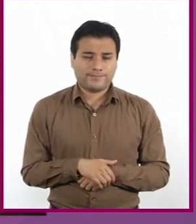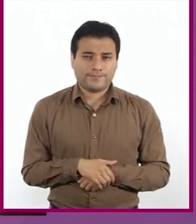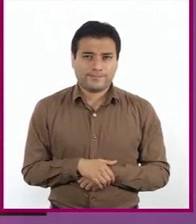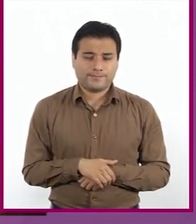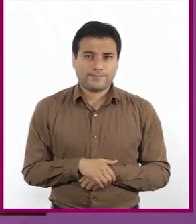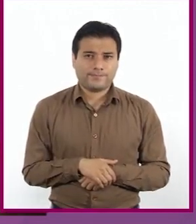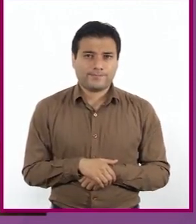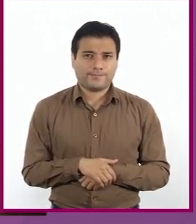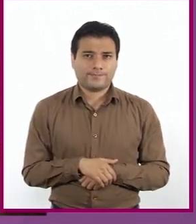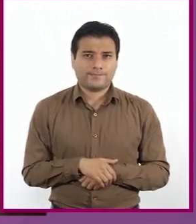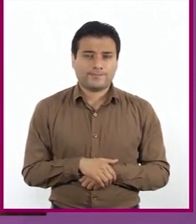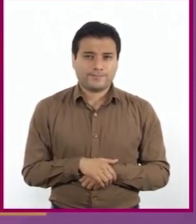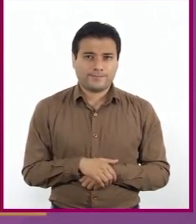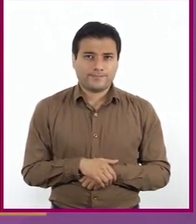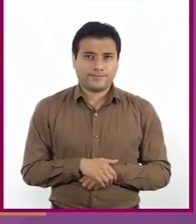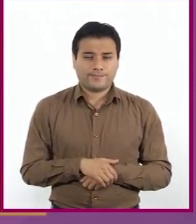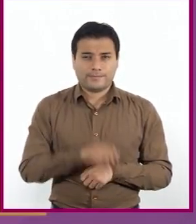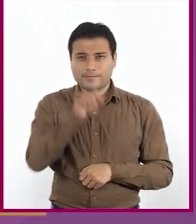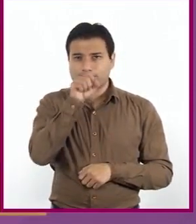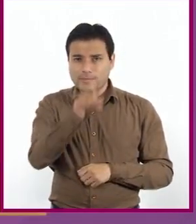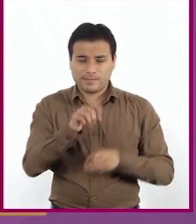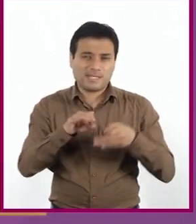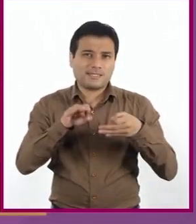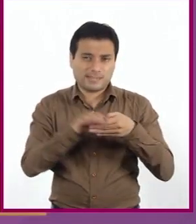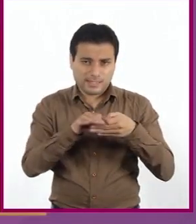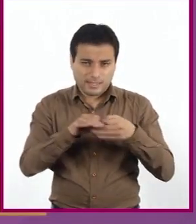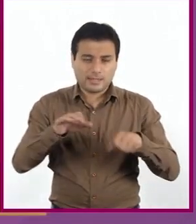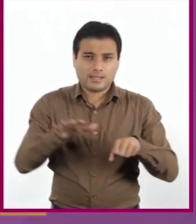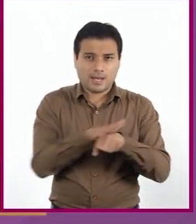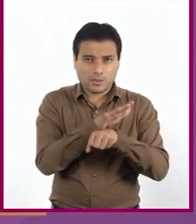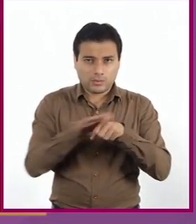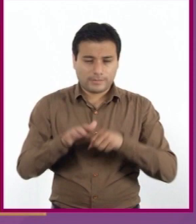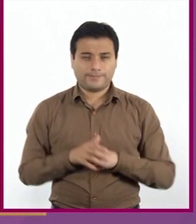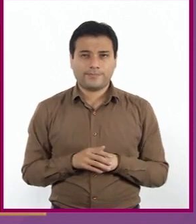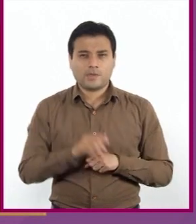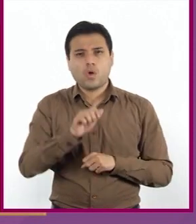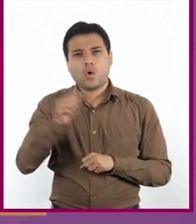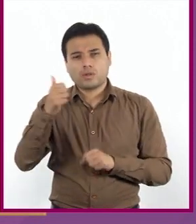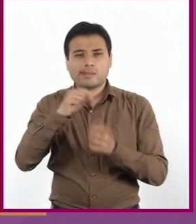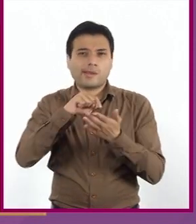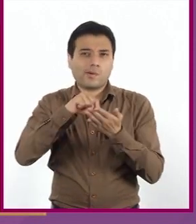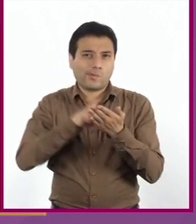que están llegando de la costa. Hemos encontrado en otras regiones